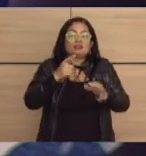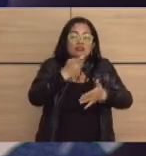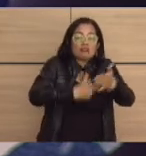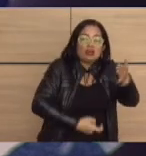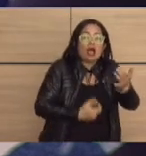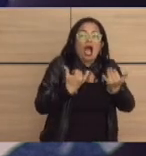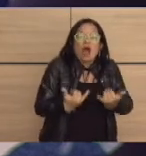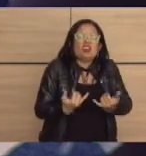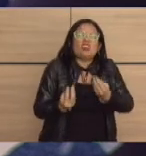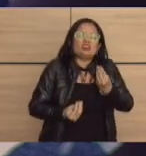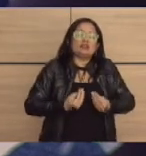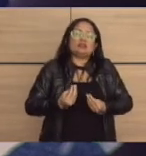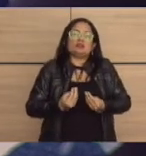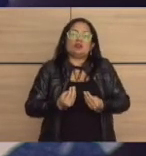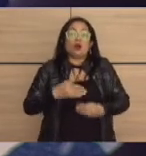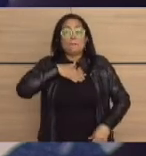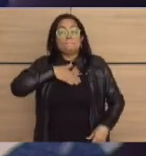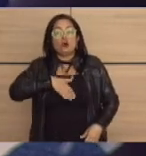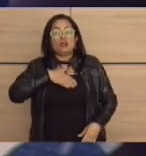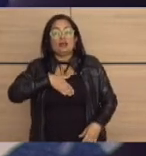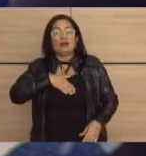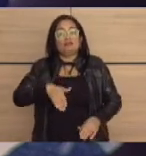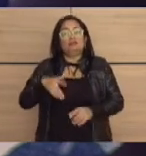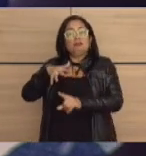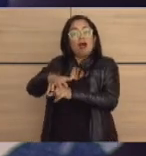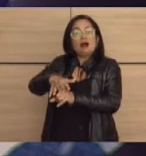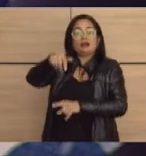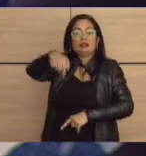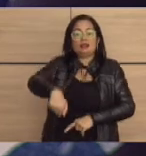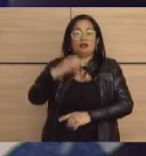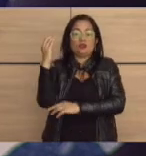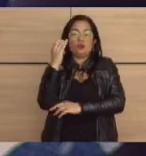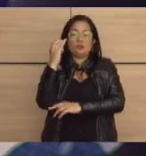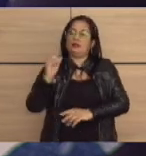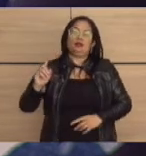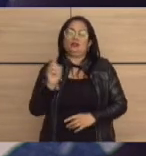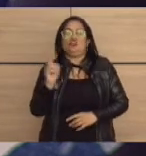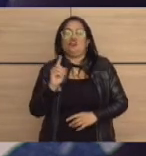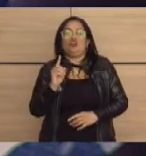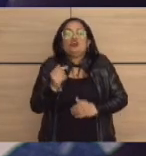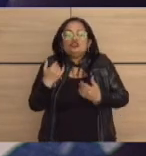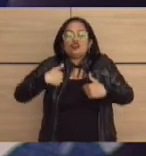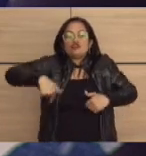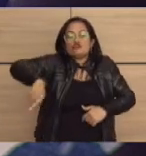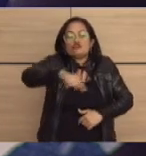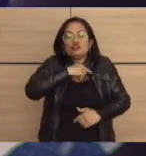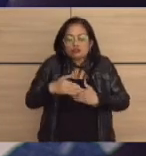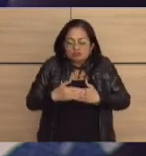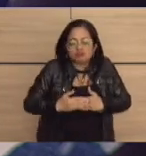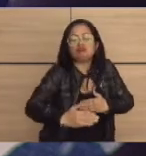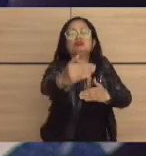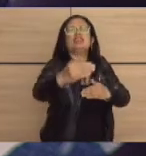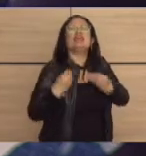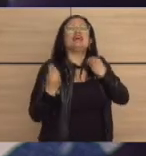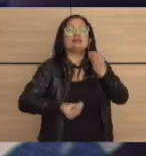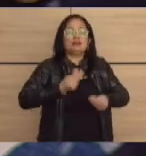es lo que le hizo Bolívar a Agualongo, sino lo que nosotros seguimos haciendo hoy con los pueblos indígenas.